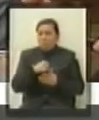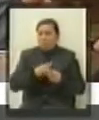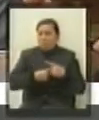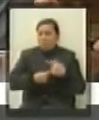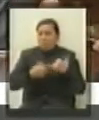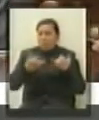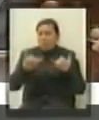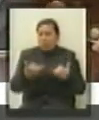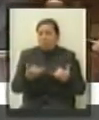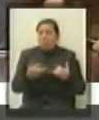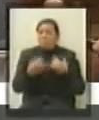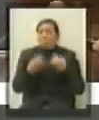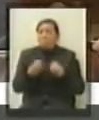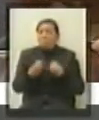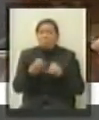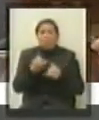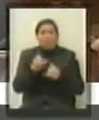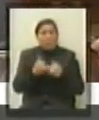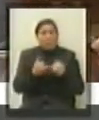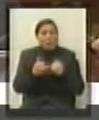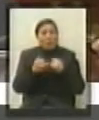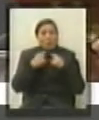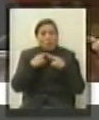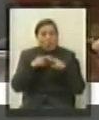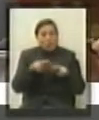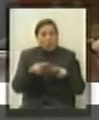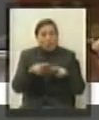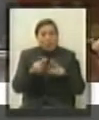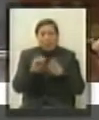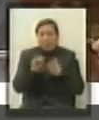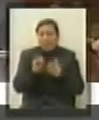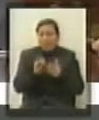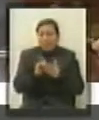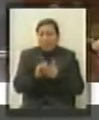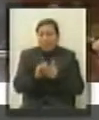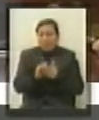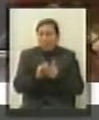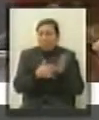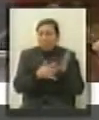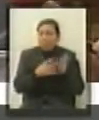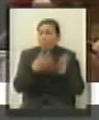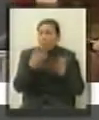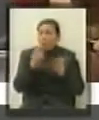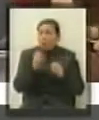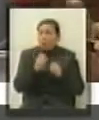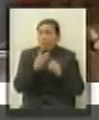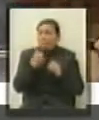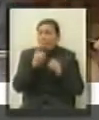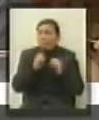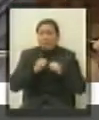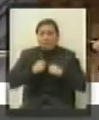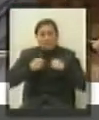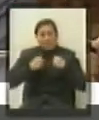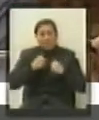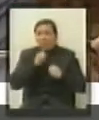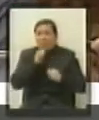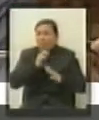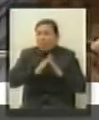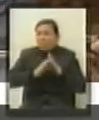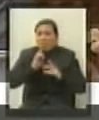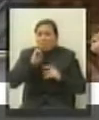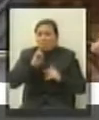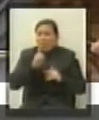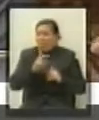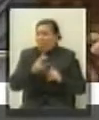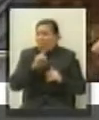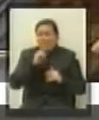acá porque las últimas noticias daban cuenta de que habíamos esperado 40 días para reaccionar. Falso, mentira.